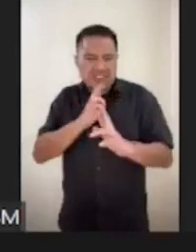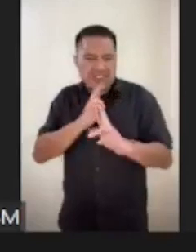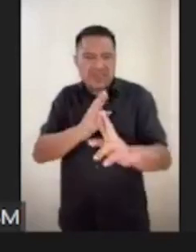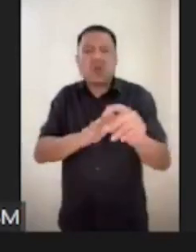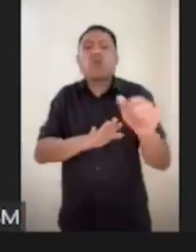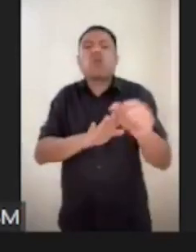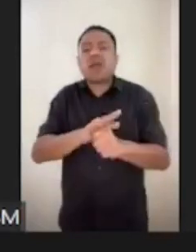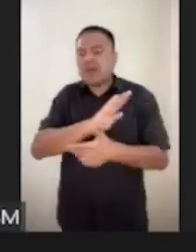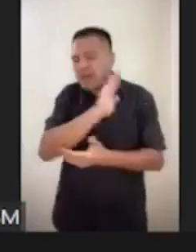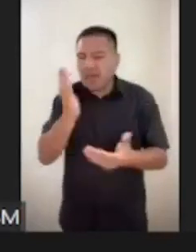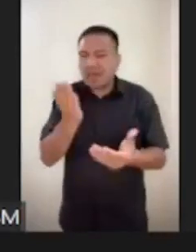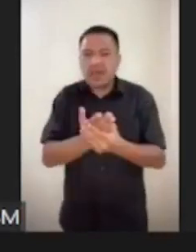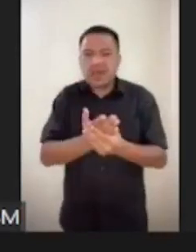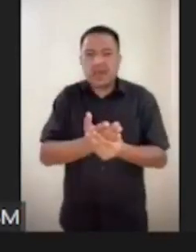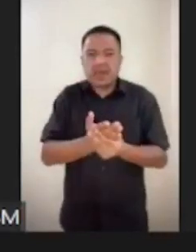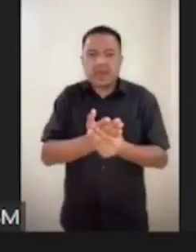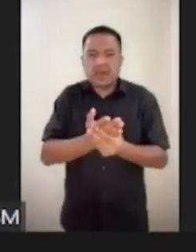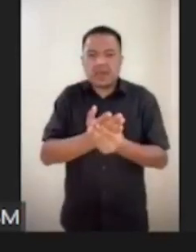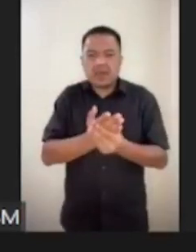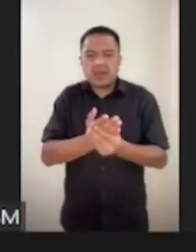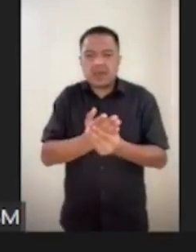al expediente